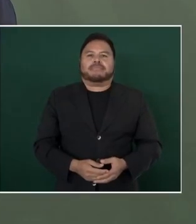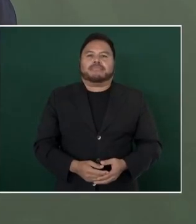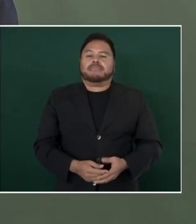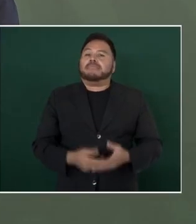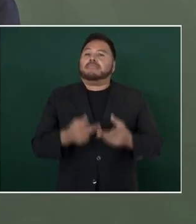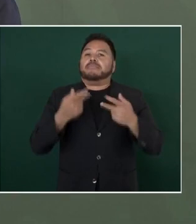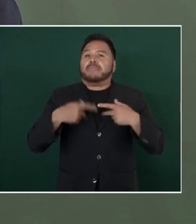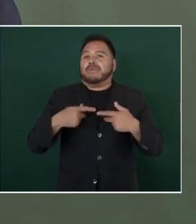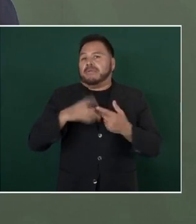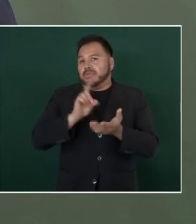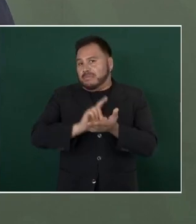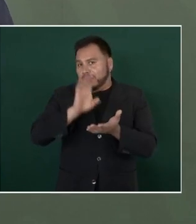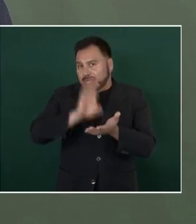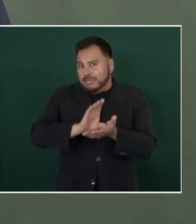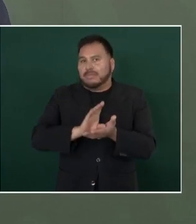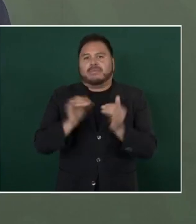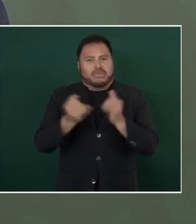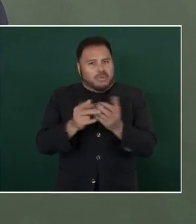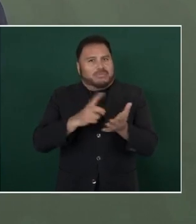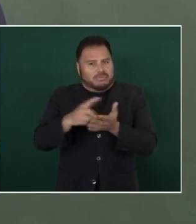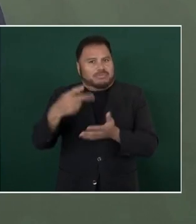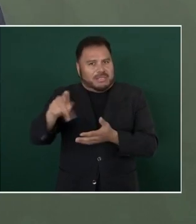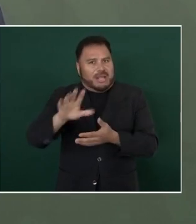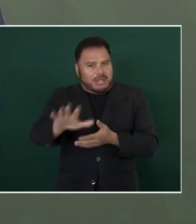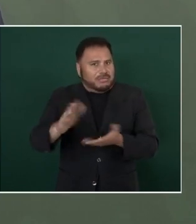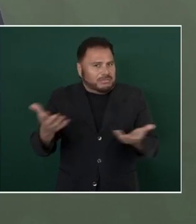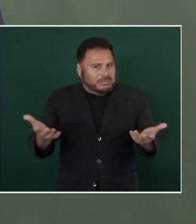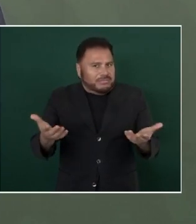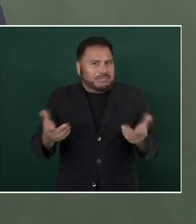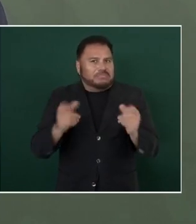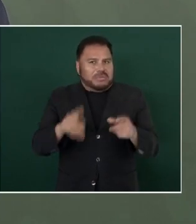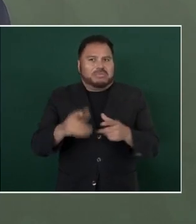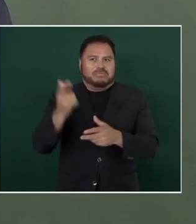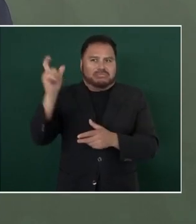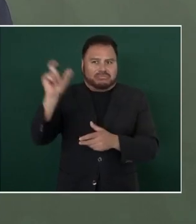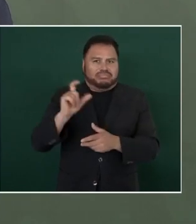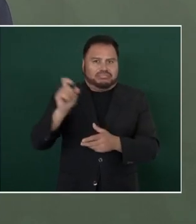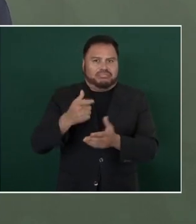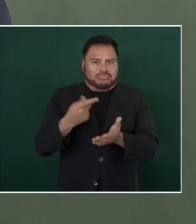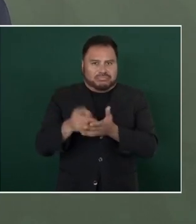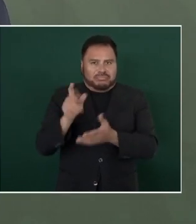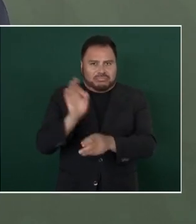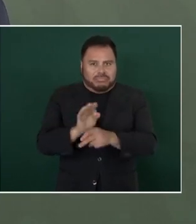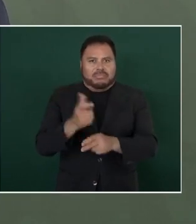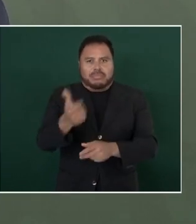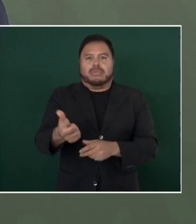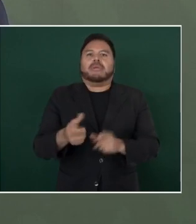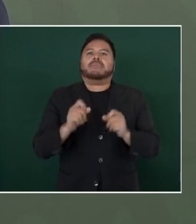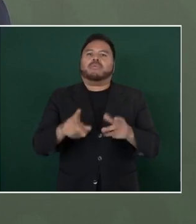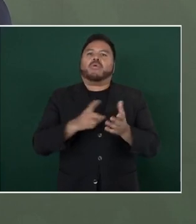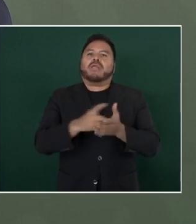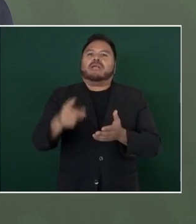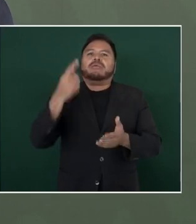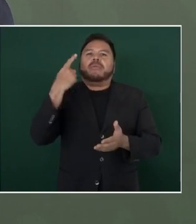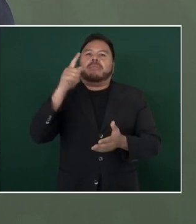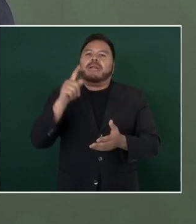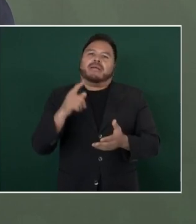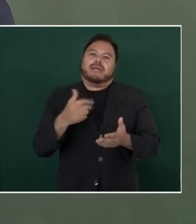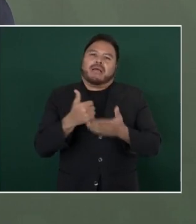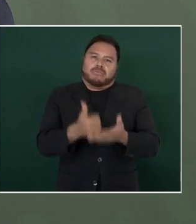las personas con discapacidad, derecho a su pensión, derecho también a la